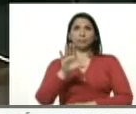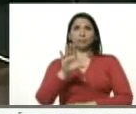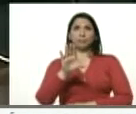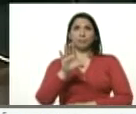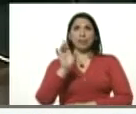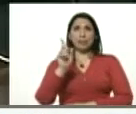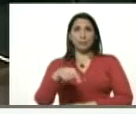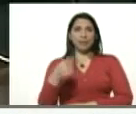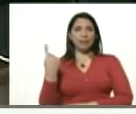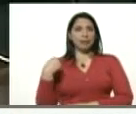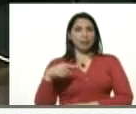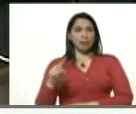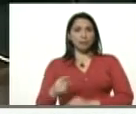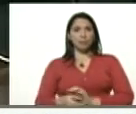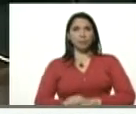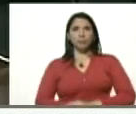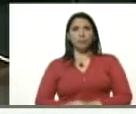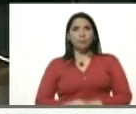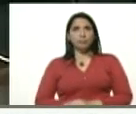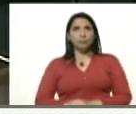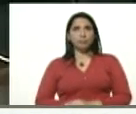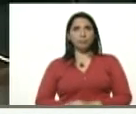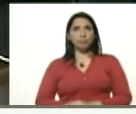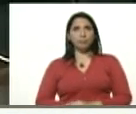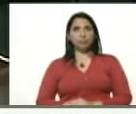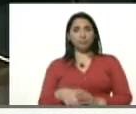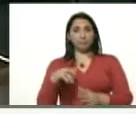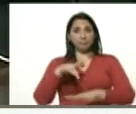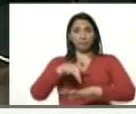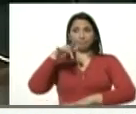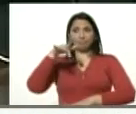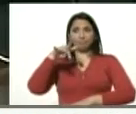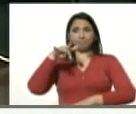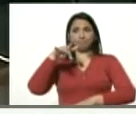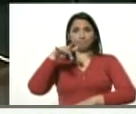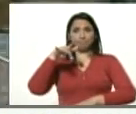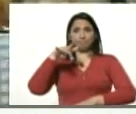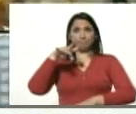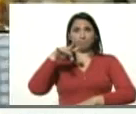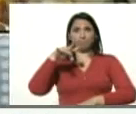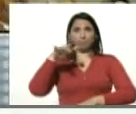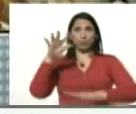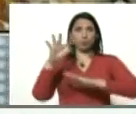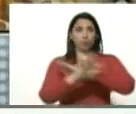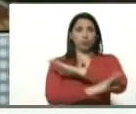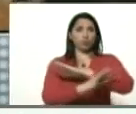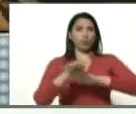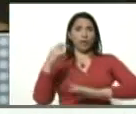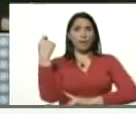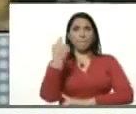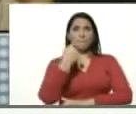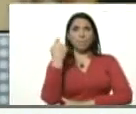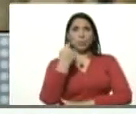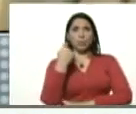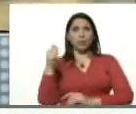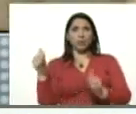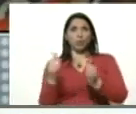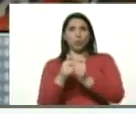También tenemos una situación grave en la frontera de Apure con